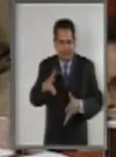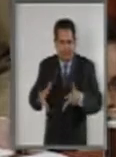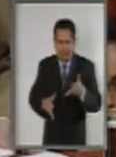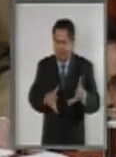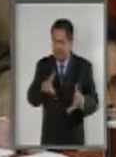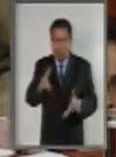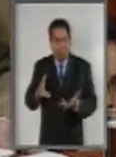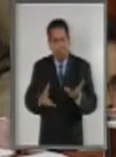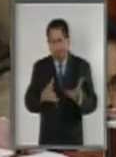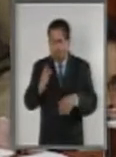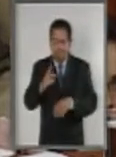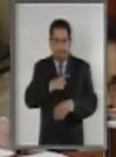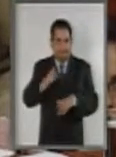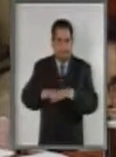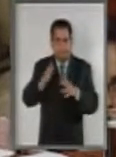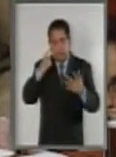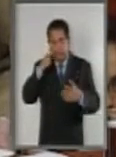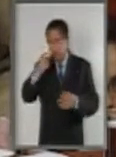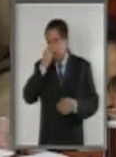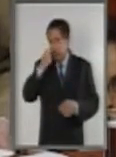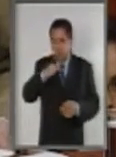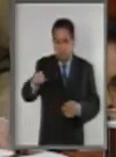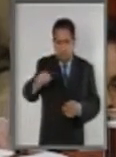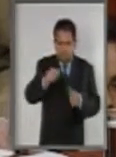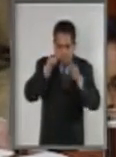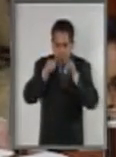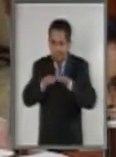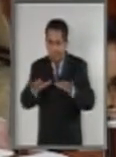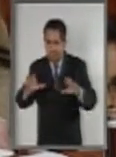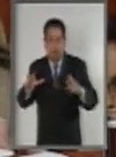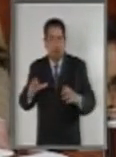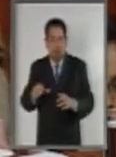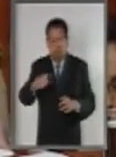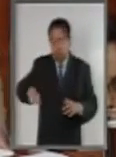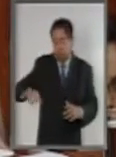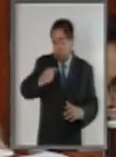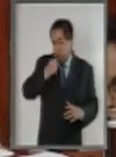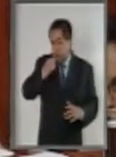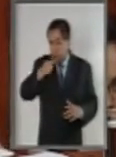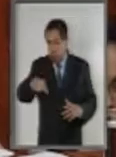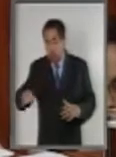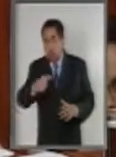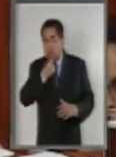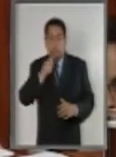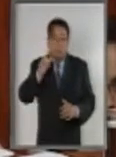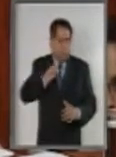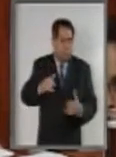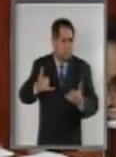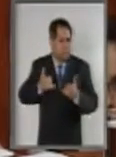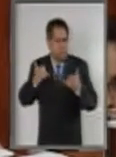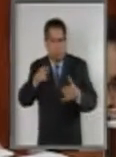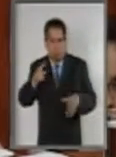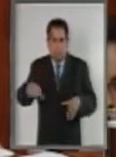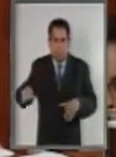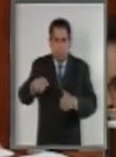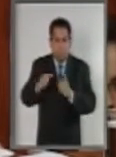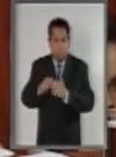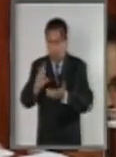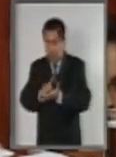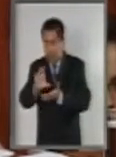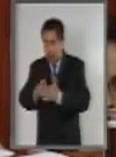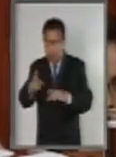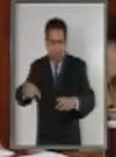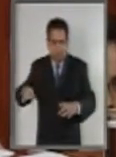importante para generar escuelas incluyentes donde los niños, las niñas y adolescentes con